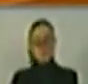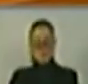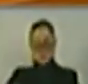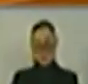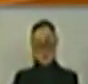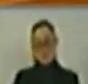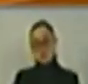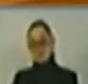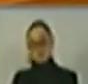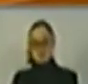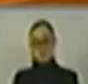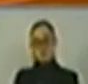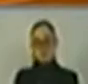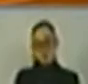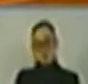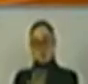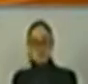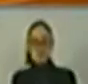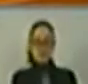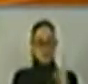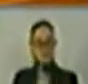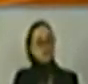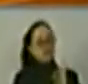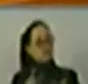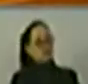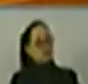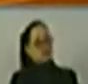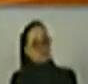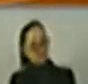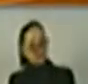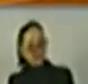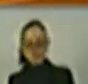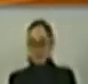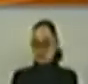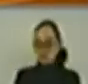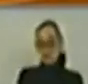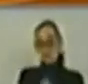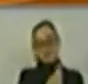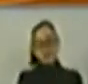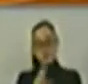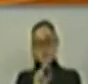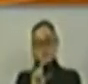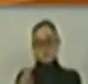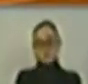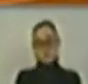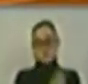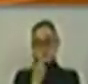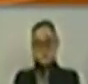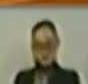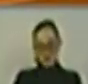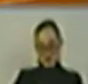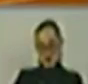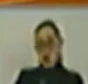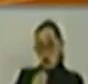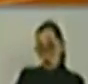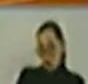de 675 deportistas obtuvieron 132 medallas de